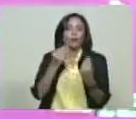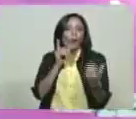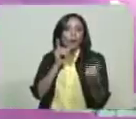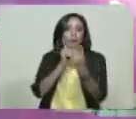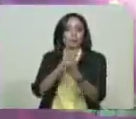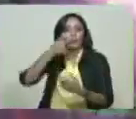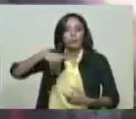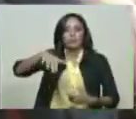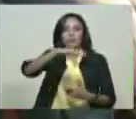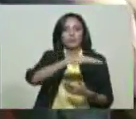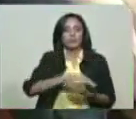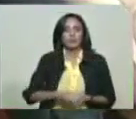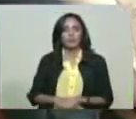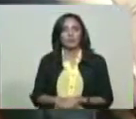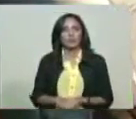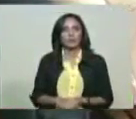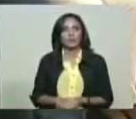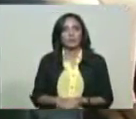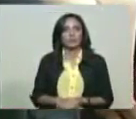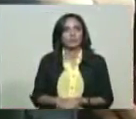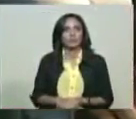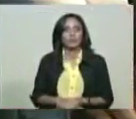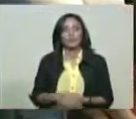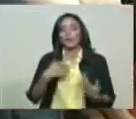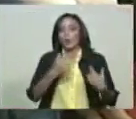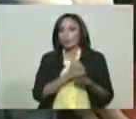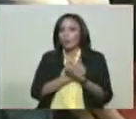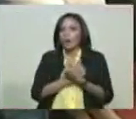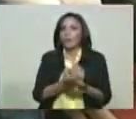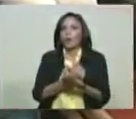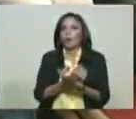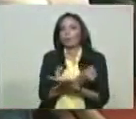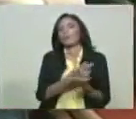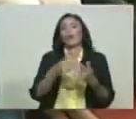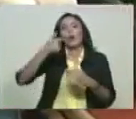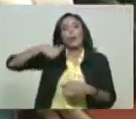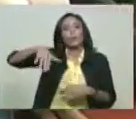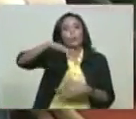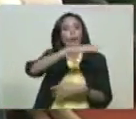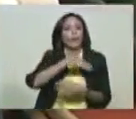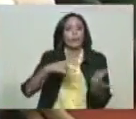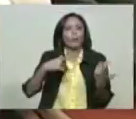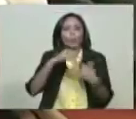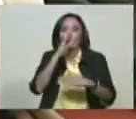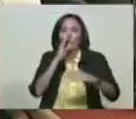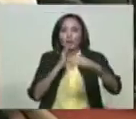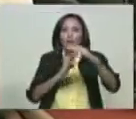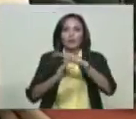pueblo su interés su cariño tenemos un pueblo excepcional noble